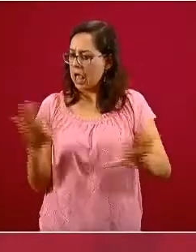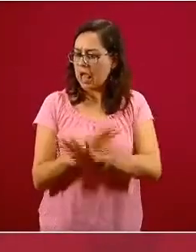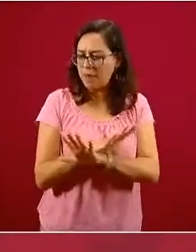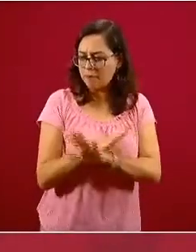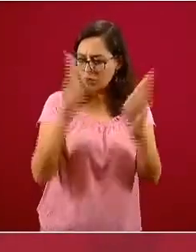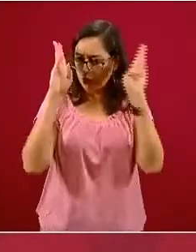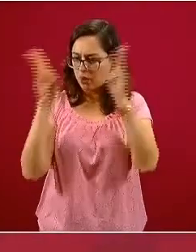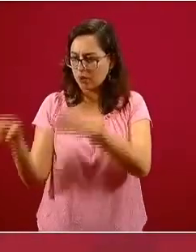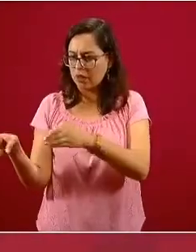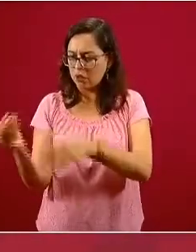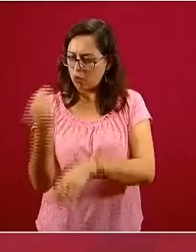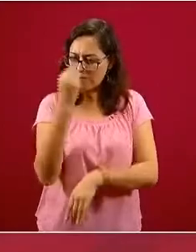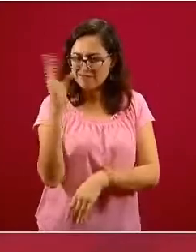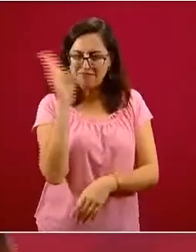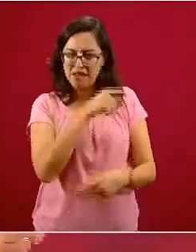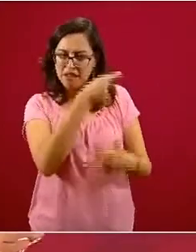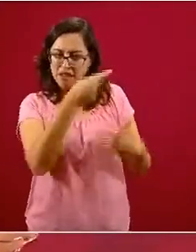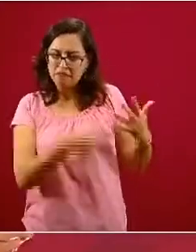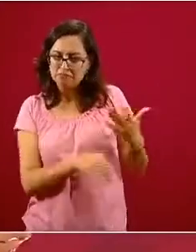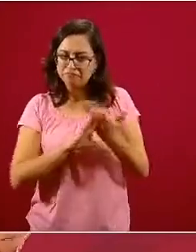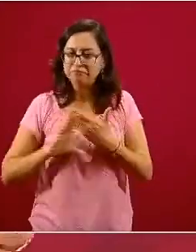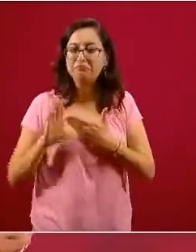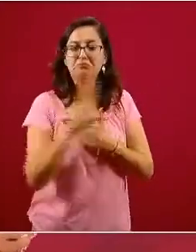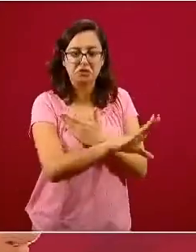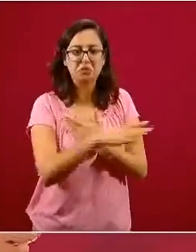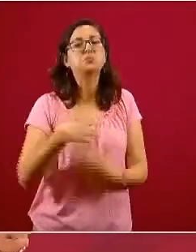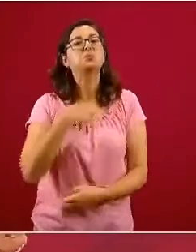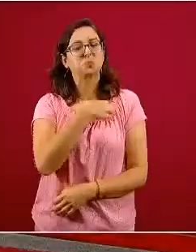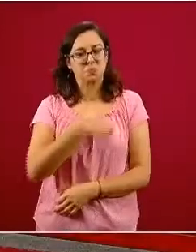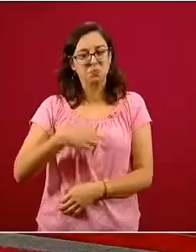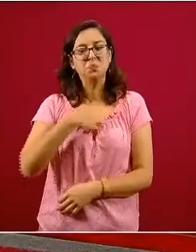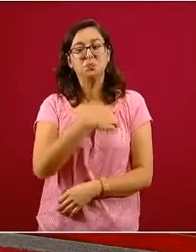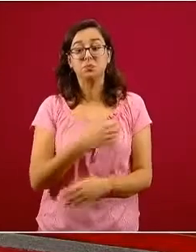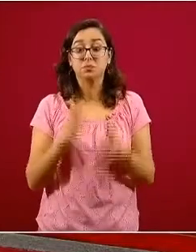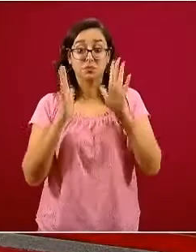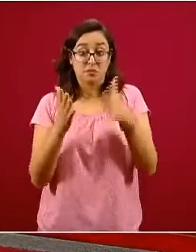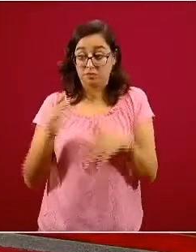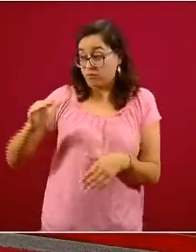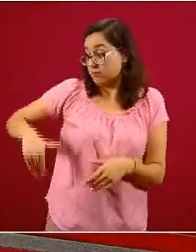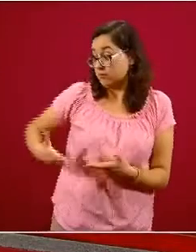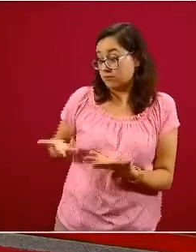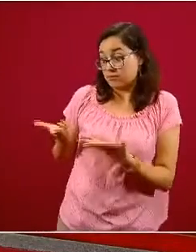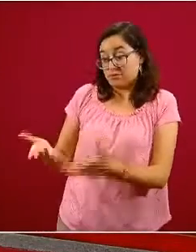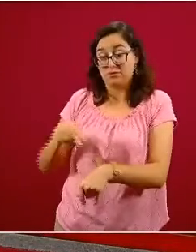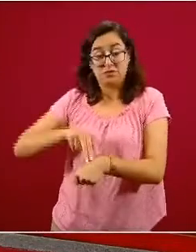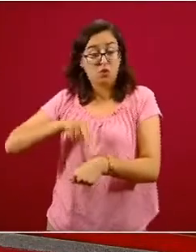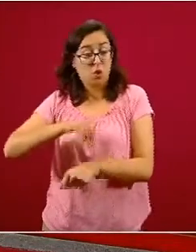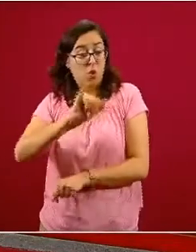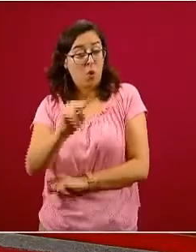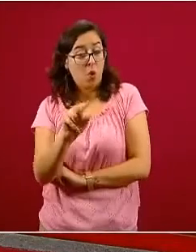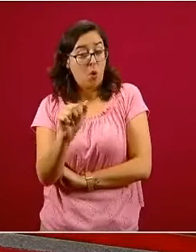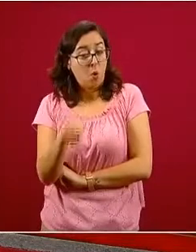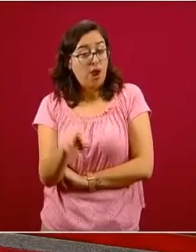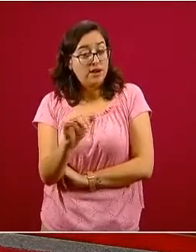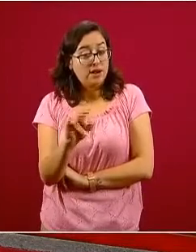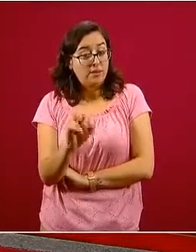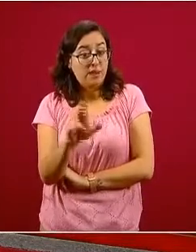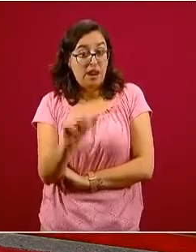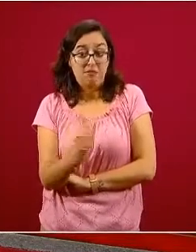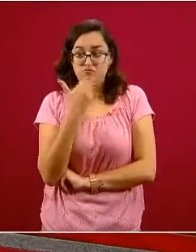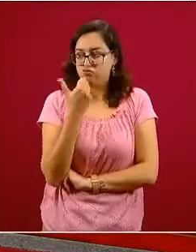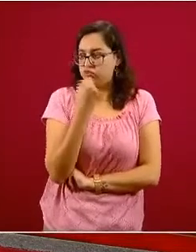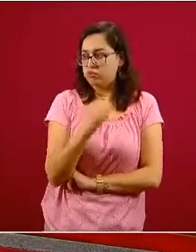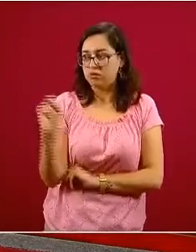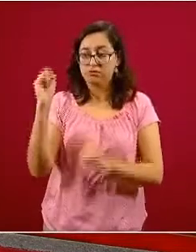respecto a nuestro sistema alimentario y, como ha señalado el experto, el doctor Juan Rivera, la importancia de abordar de